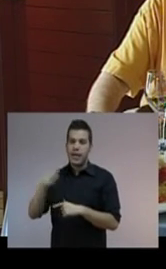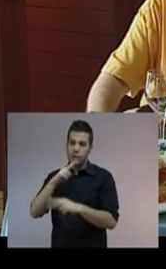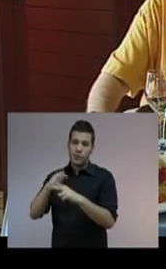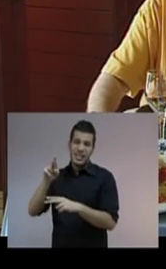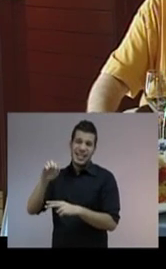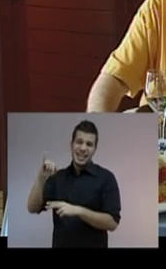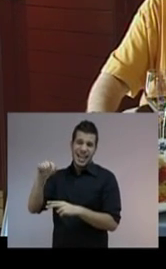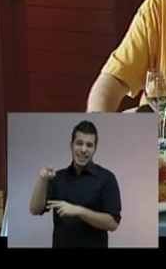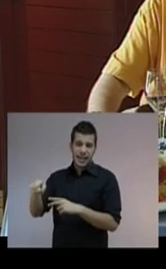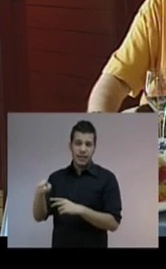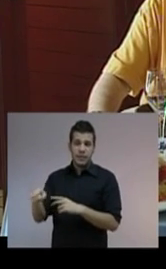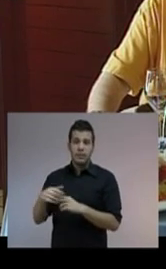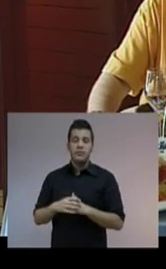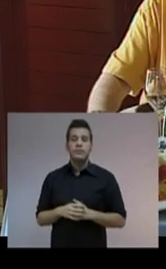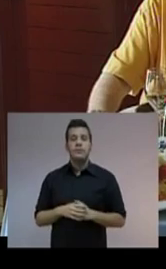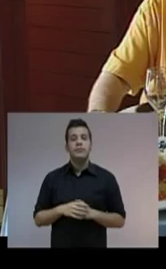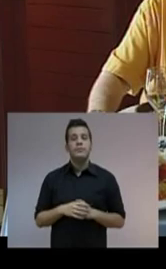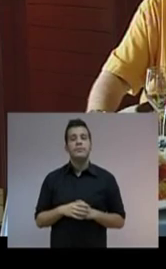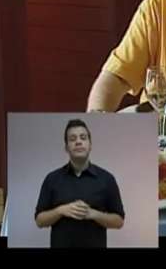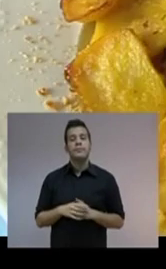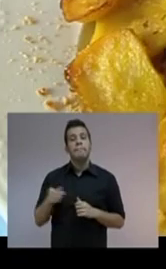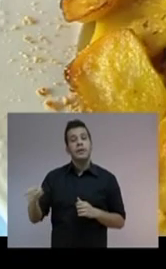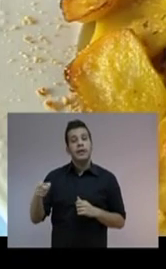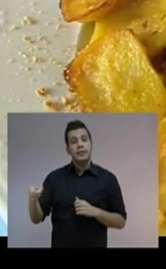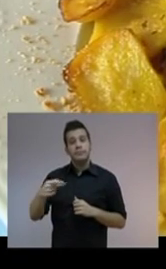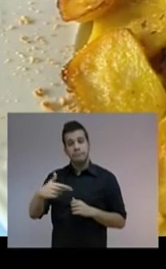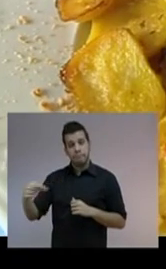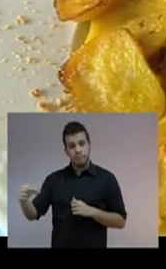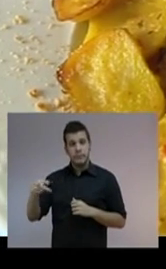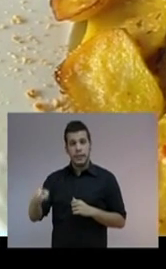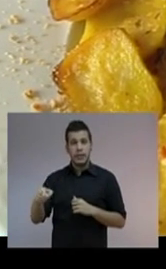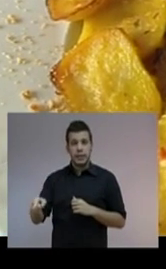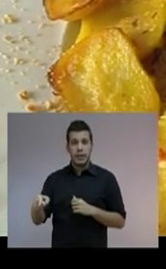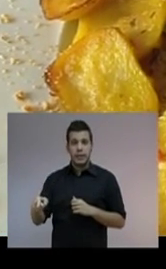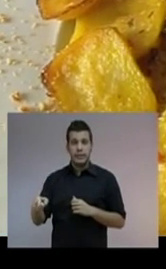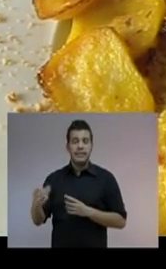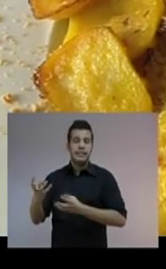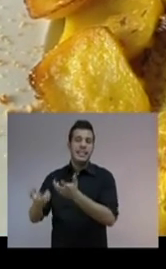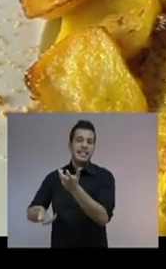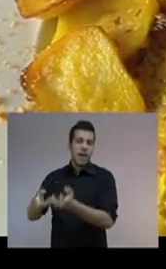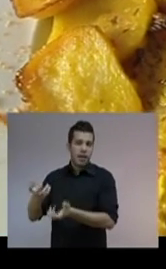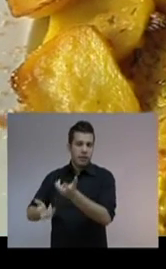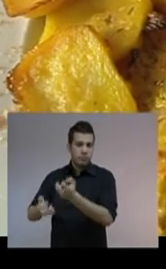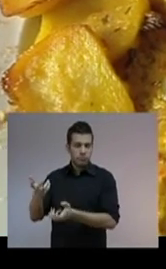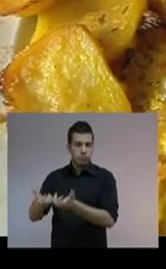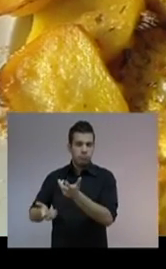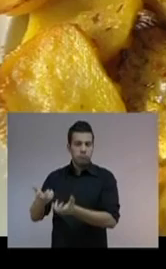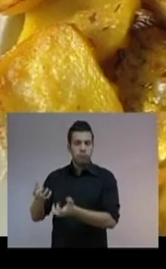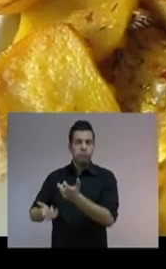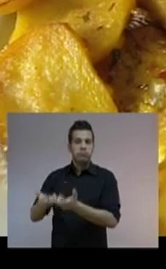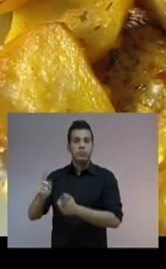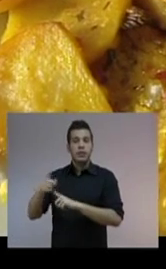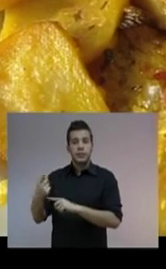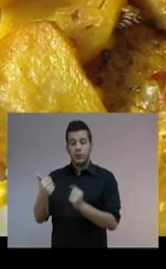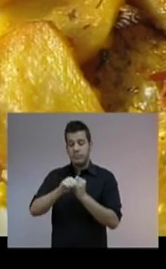le llamamos burrido de rajada. Es una raya que está prácticamente guisada, ¿no? Y que le ponemos